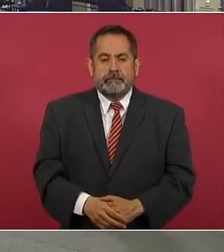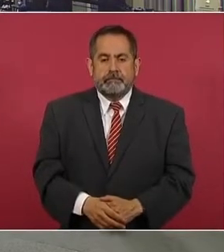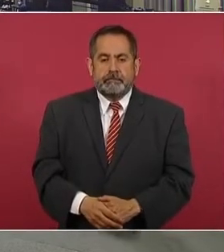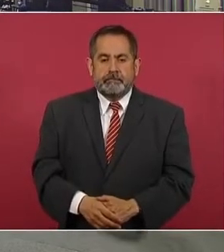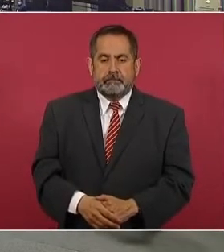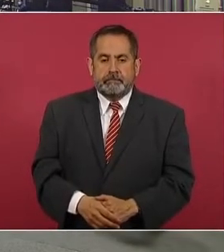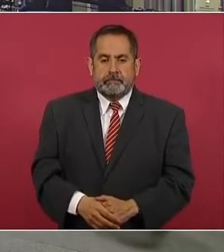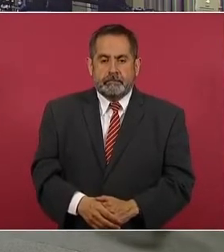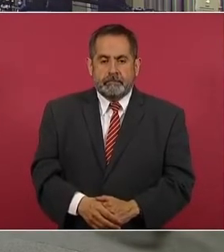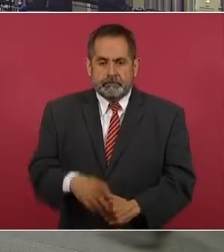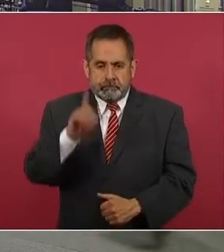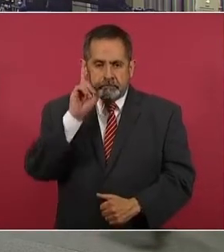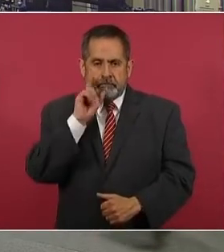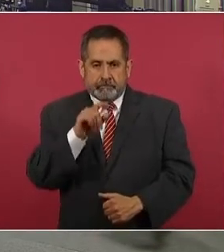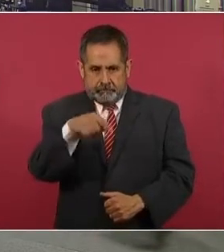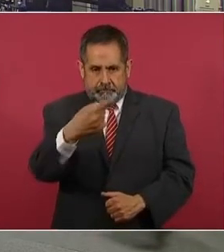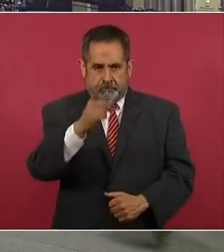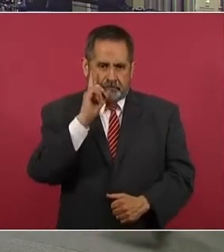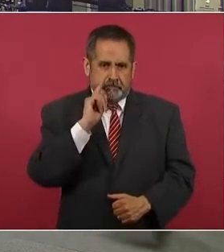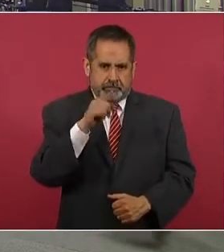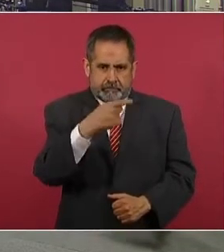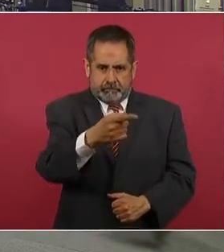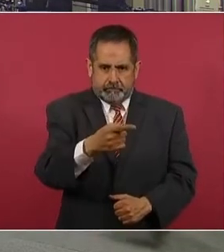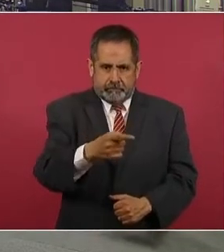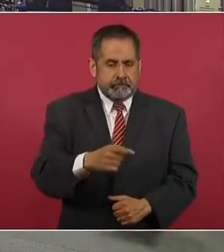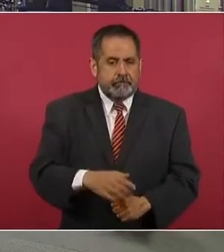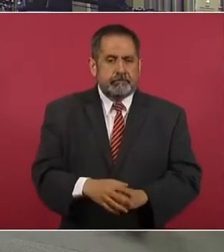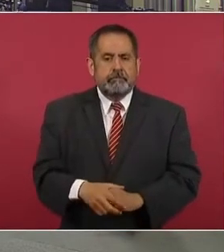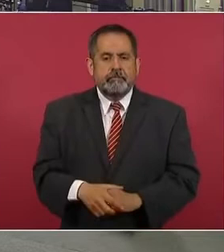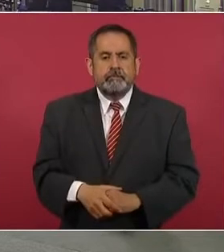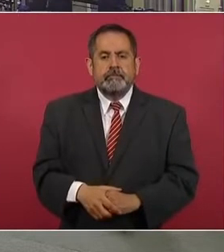¿Te quedas ya para mañana? Gracias.